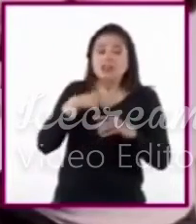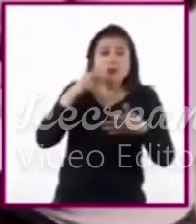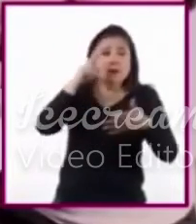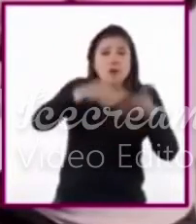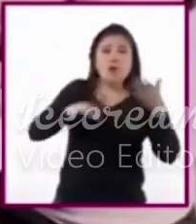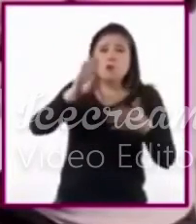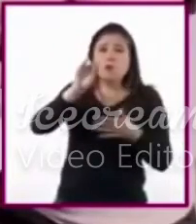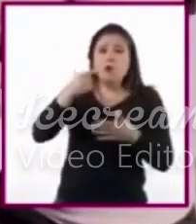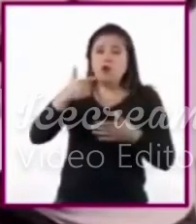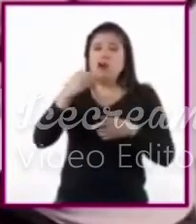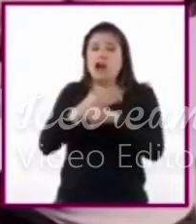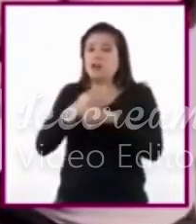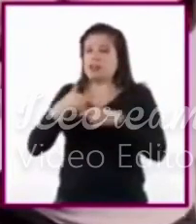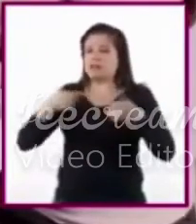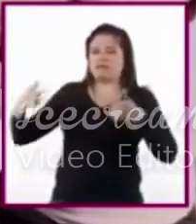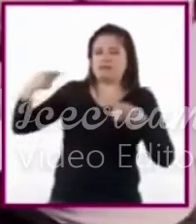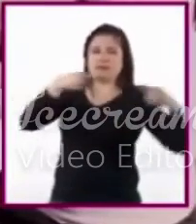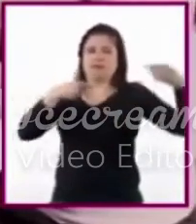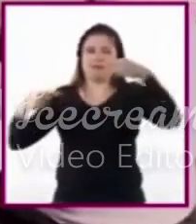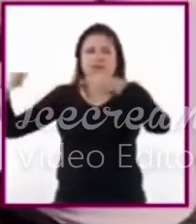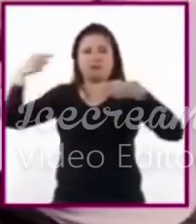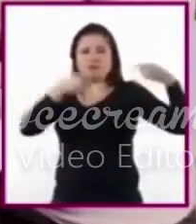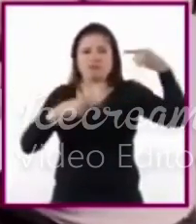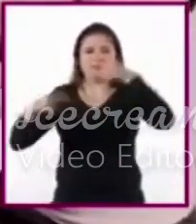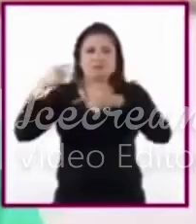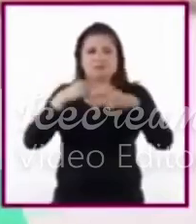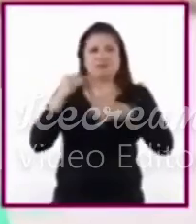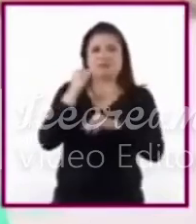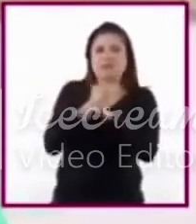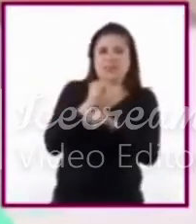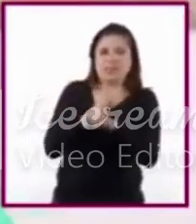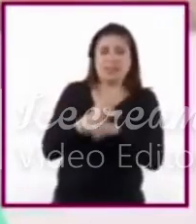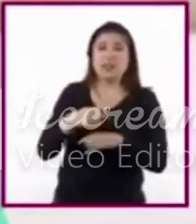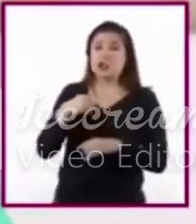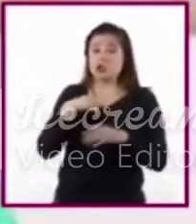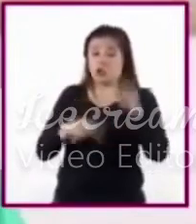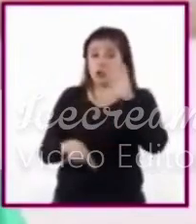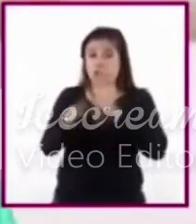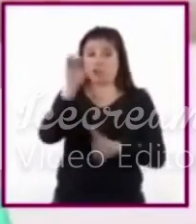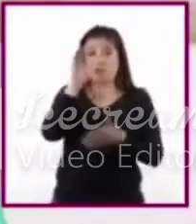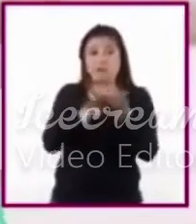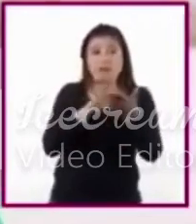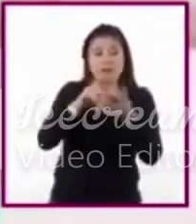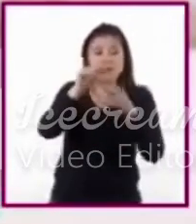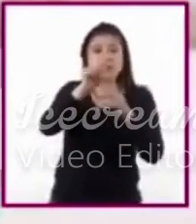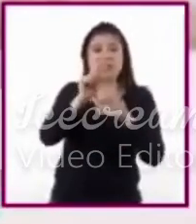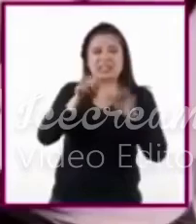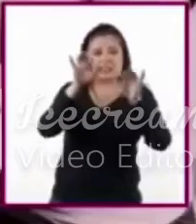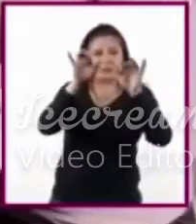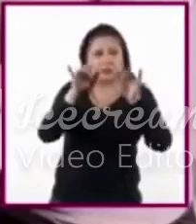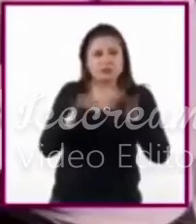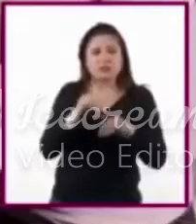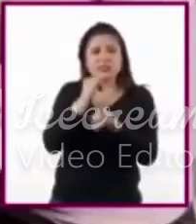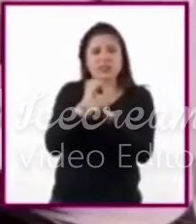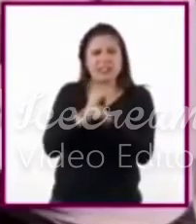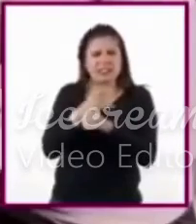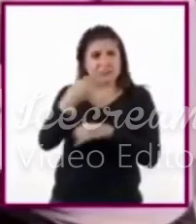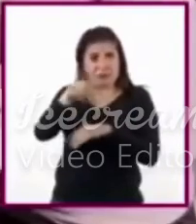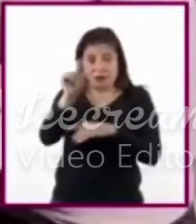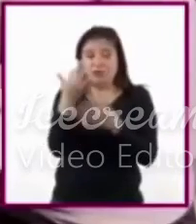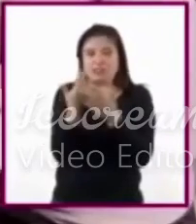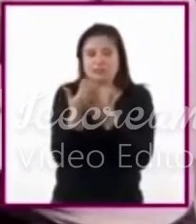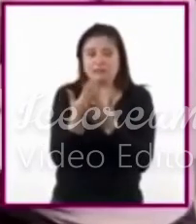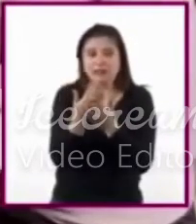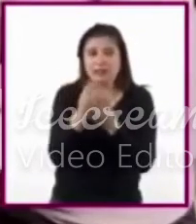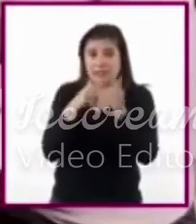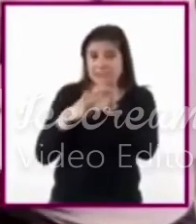entre los países que están a favor y en contra de la energía nuclear. Yo encontré un documento que habla sobre la energía atómica. Pero esperen, antes